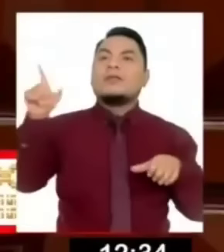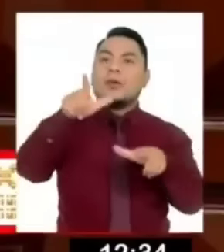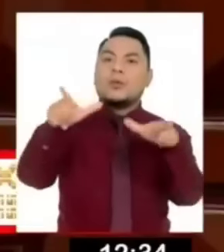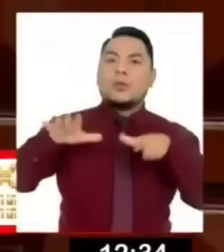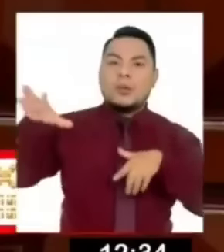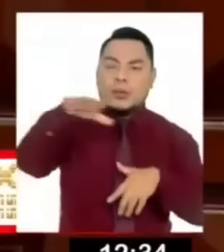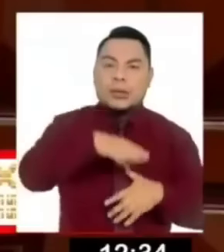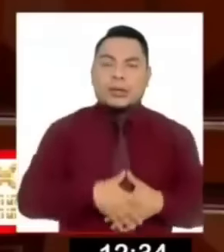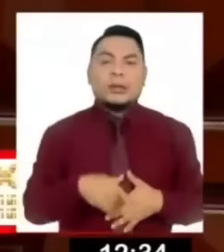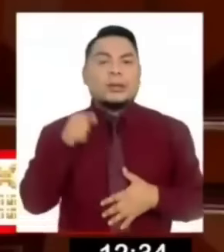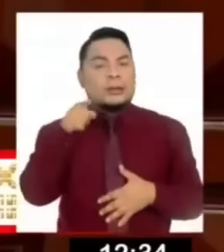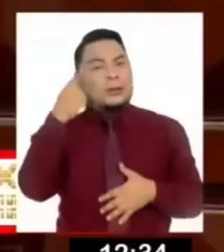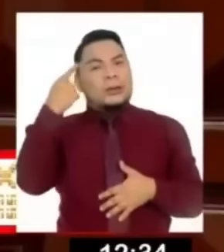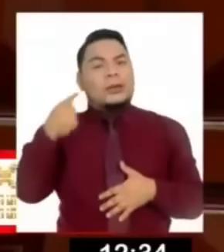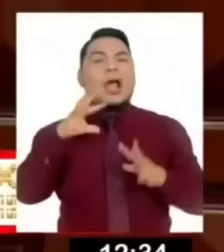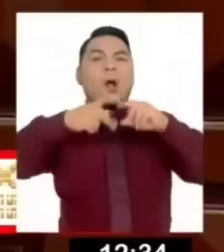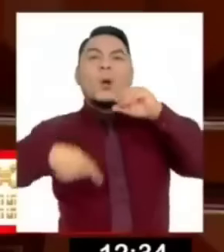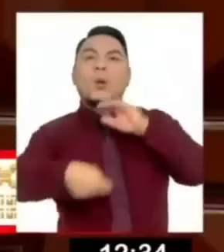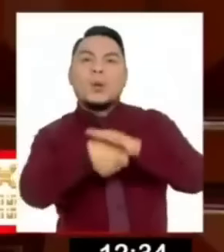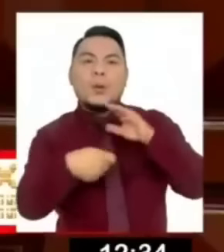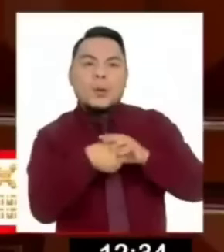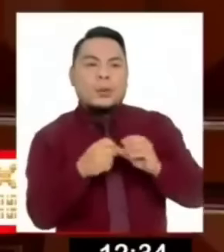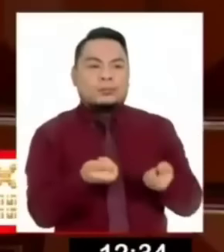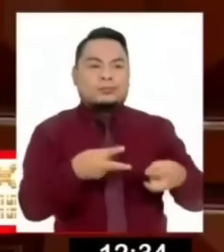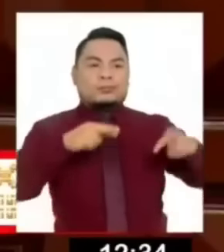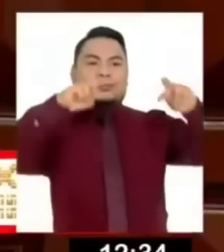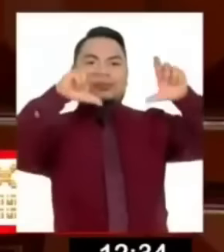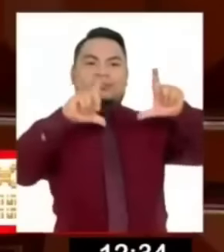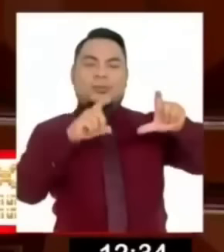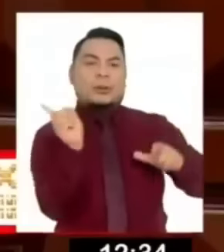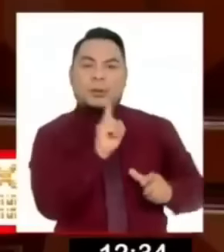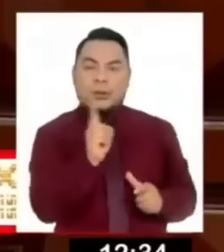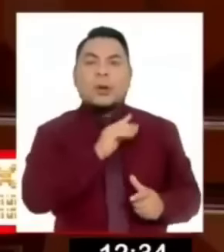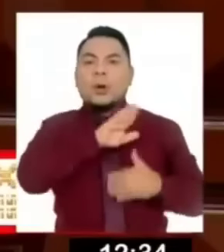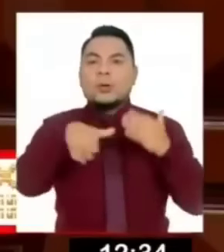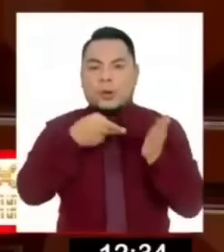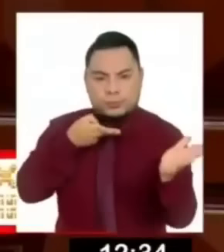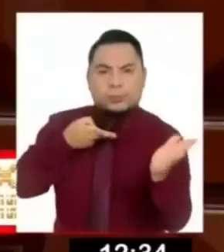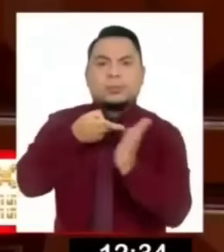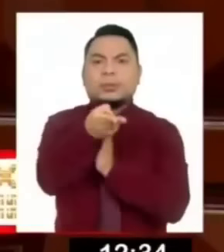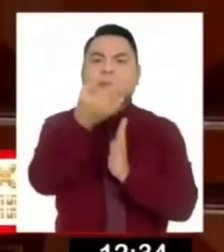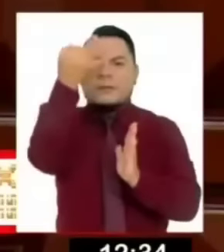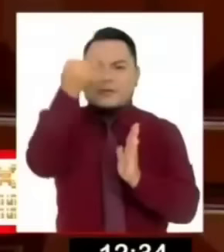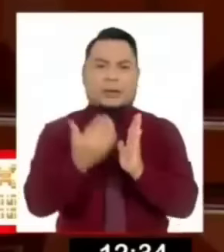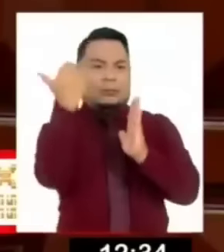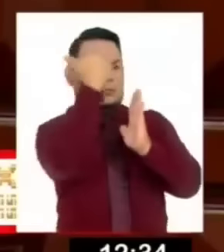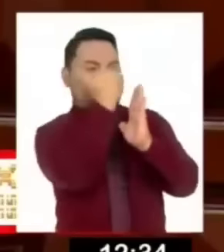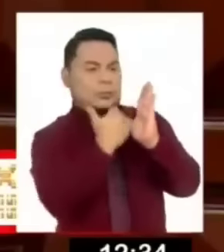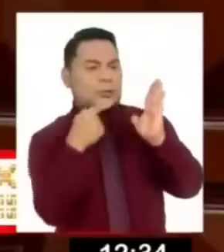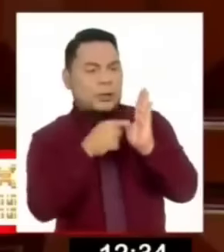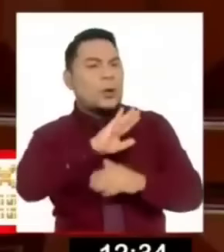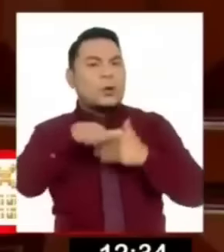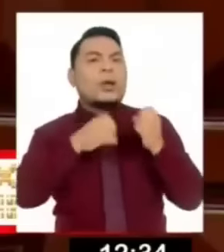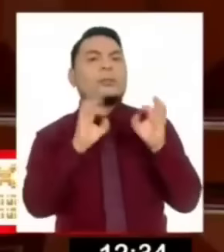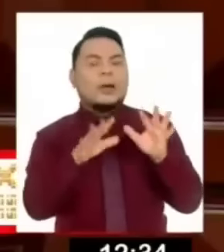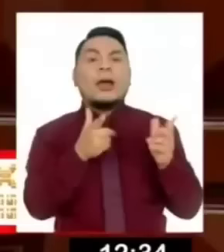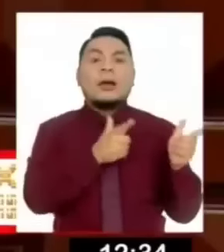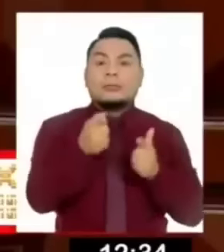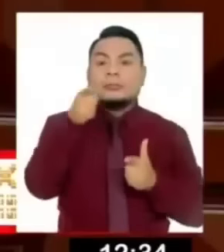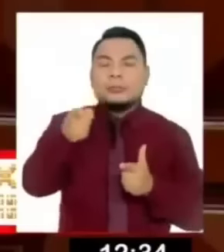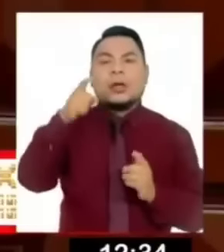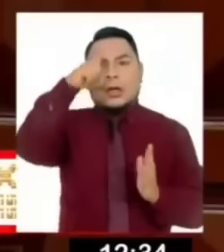escenarios. Expulsando la corrupción. Sincerando y acotando procedimientos que faciliten la exploración,